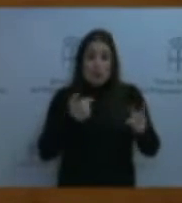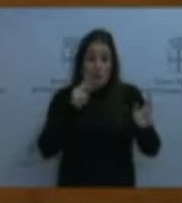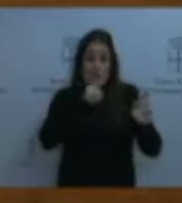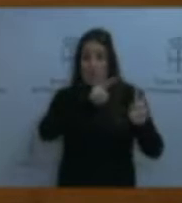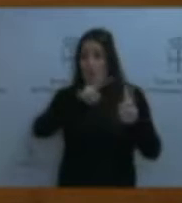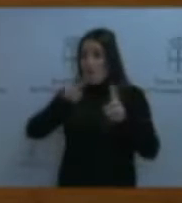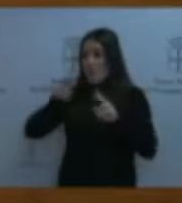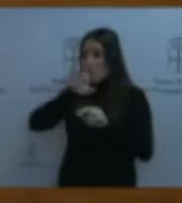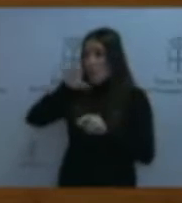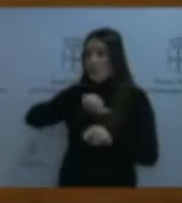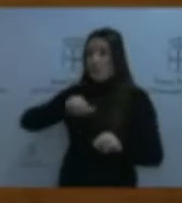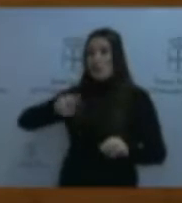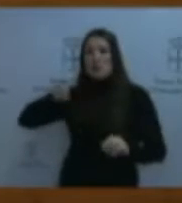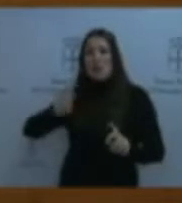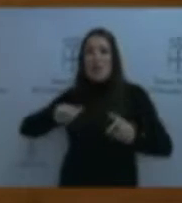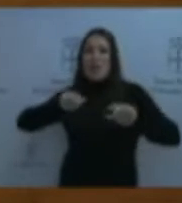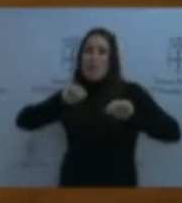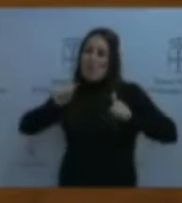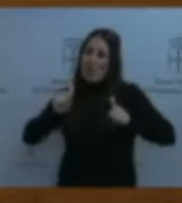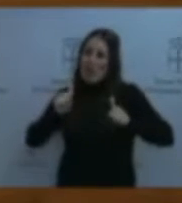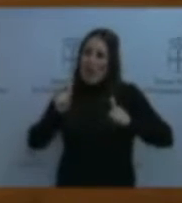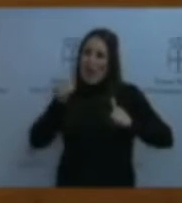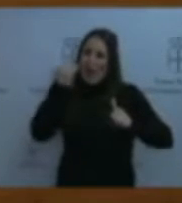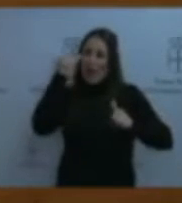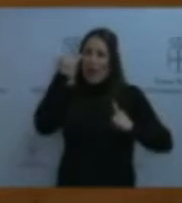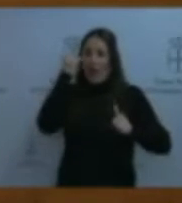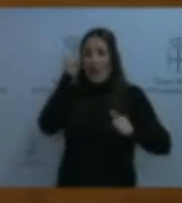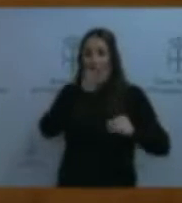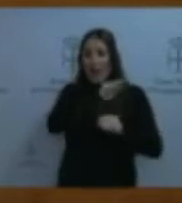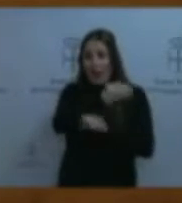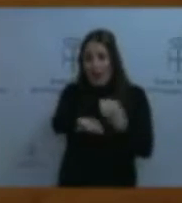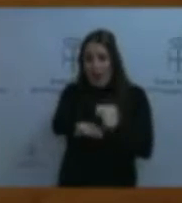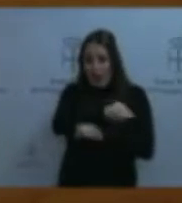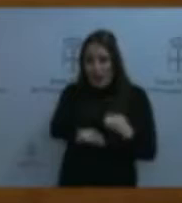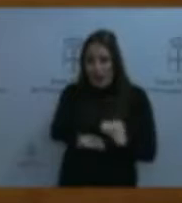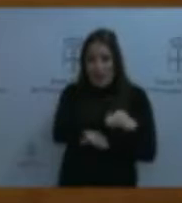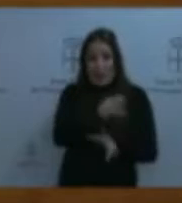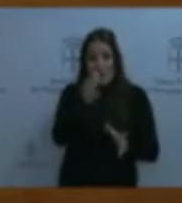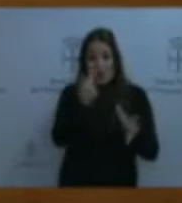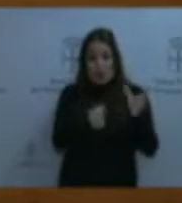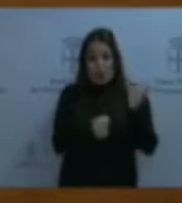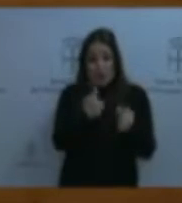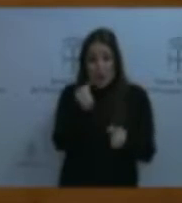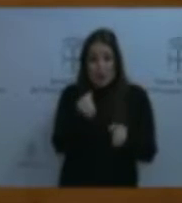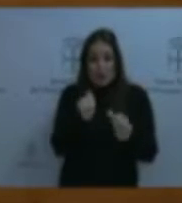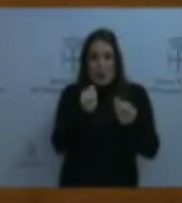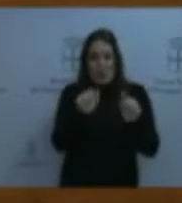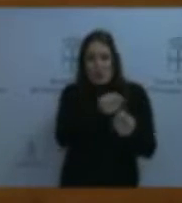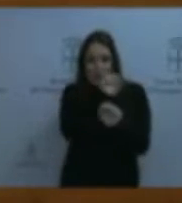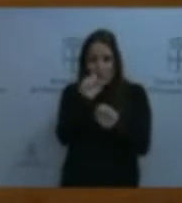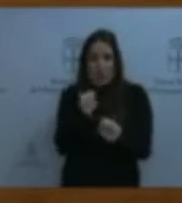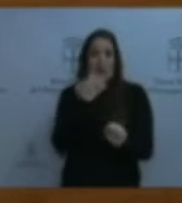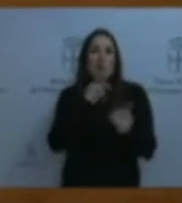comunidades comienzan a proteger a sus ganaderos y a sus ganaderas del sector lácteo. Favorecen proyectos como, por ejemplo,